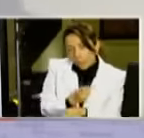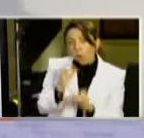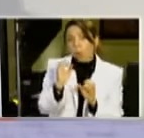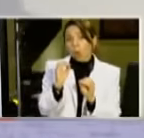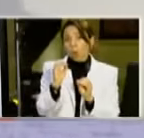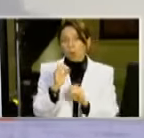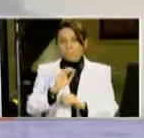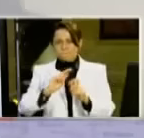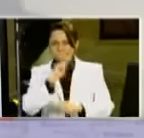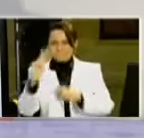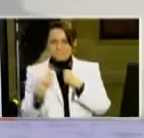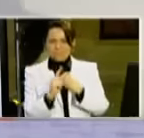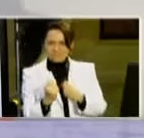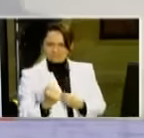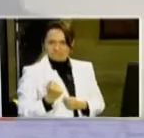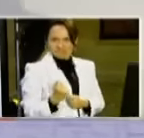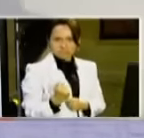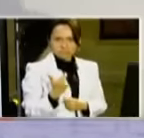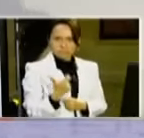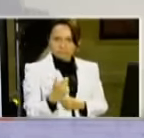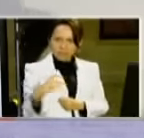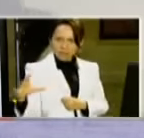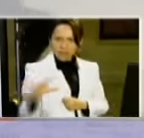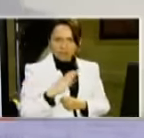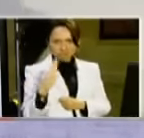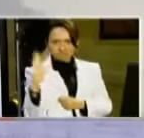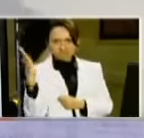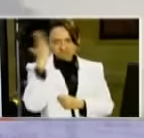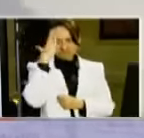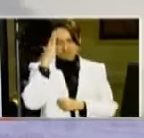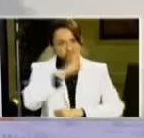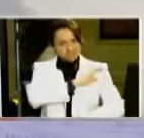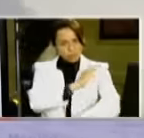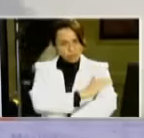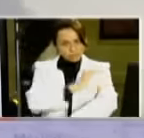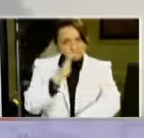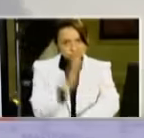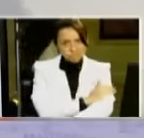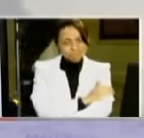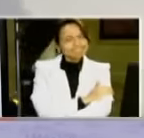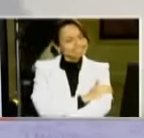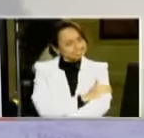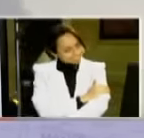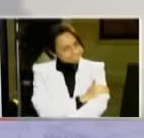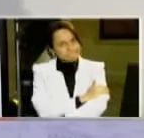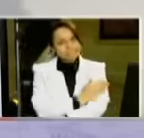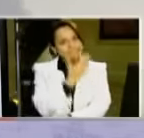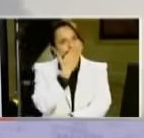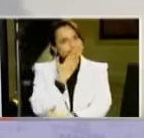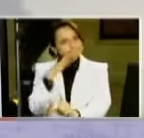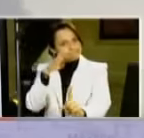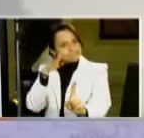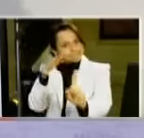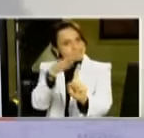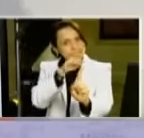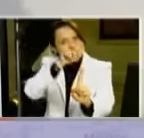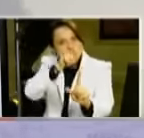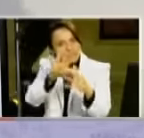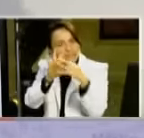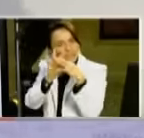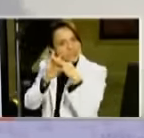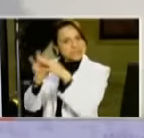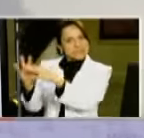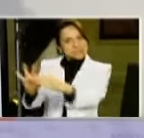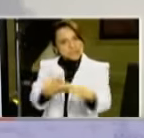estados nacionales jugarían un papel cada vez más secundario, ha estado lejos de cumplirse. No es que el peso económico de